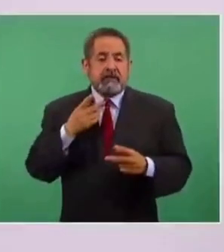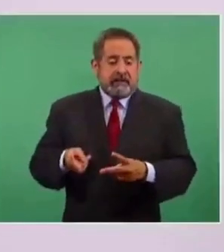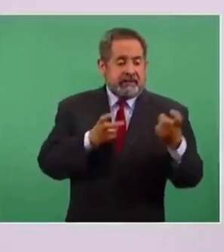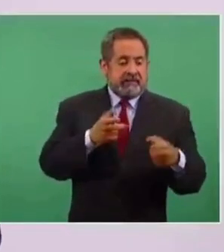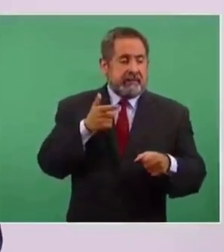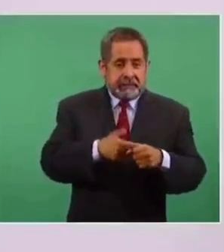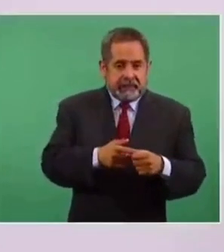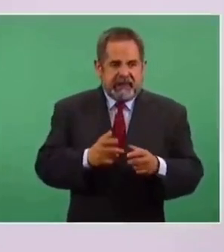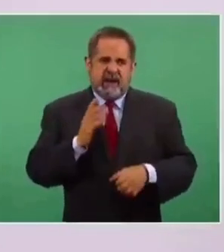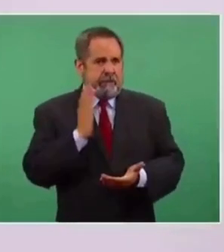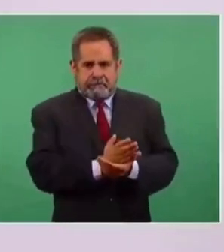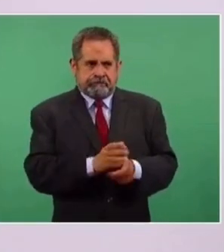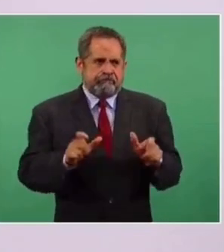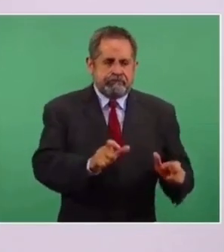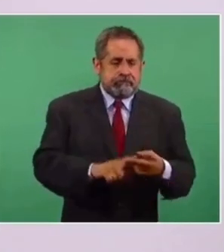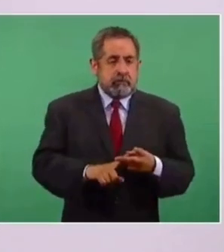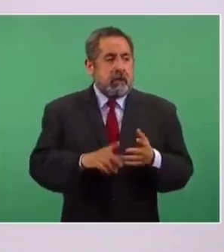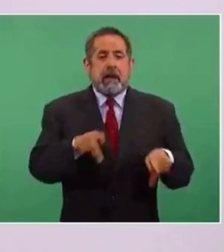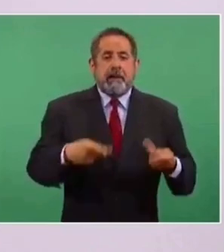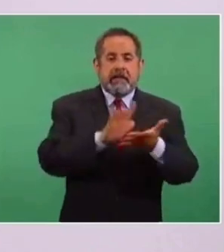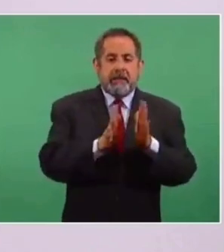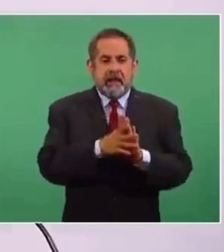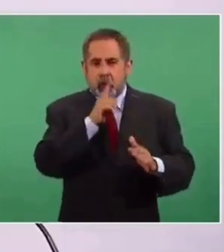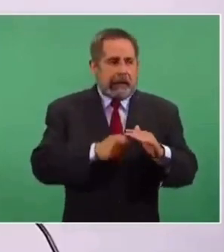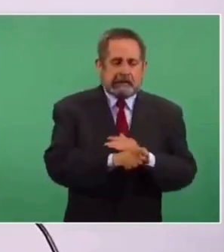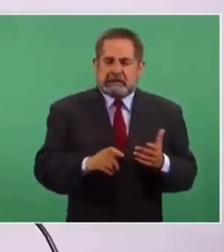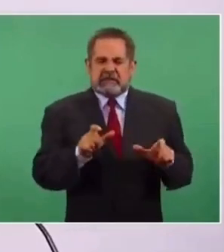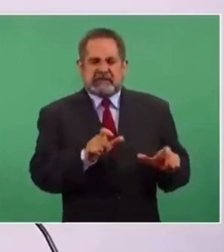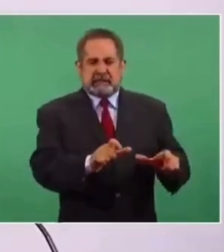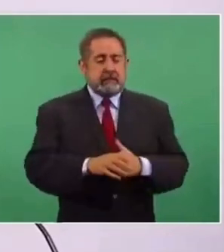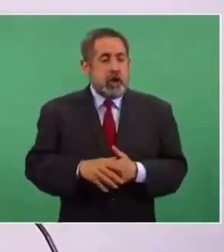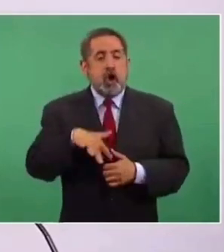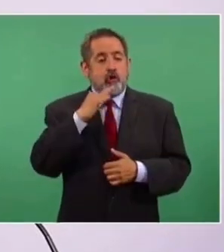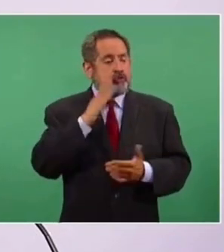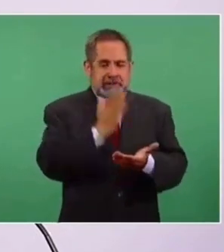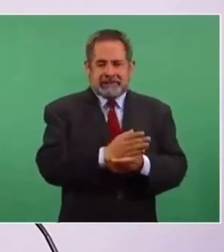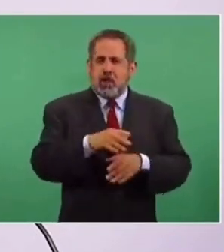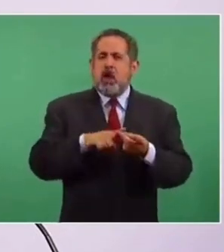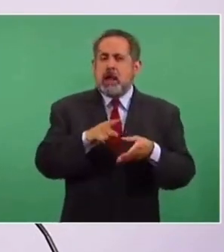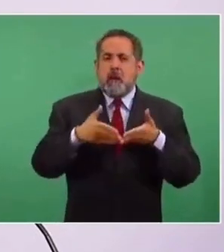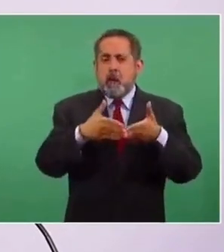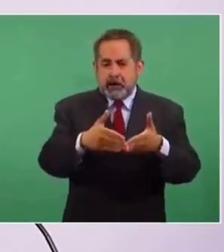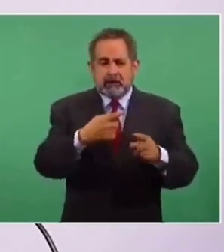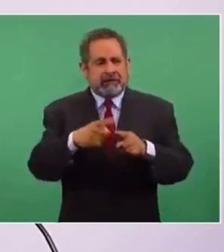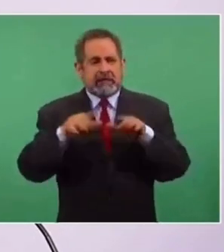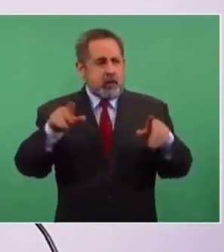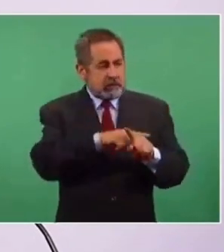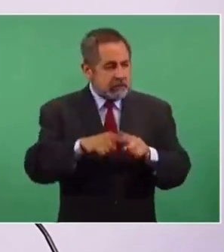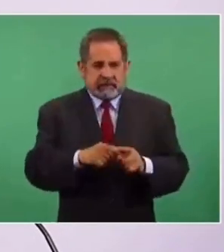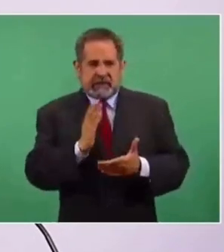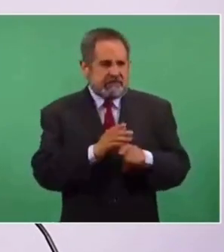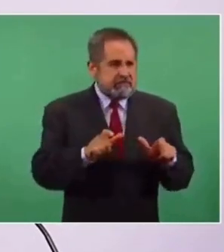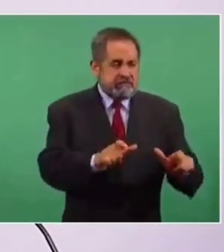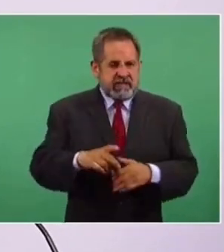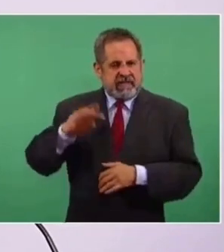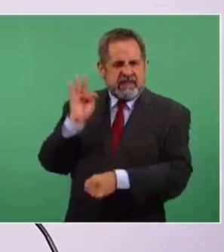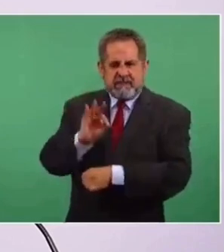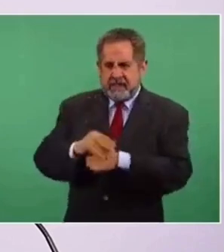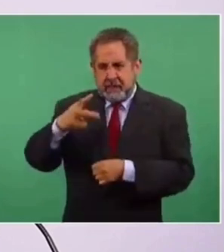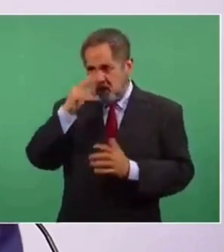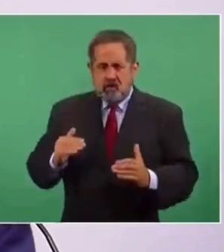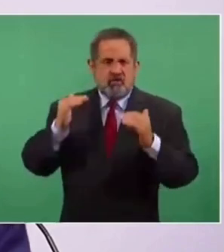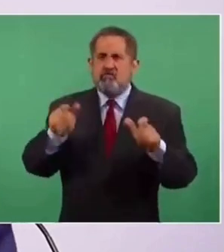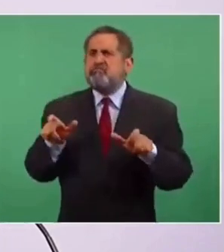de hidrocarburos, se enfrenta el contrabando, se persigue la corrupción en los puertos y se defiende la soberanía. Se